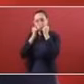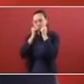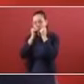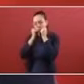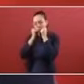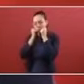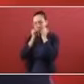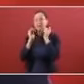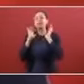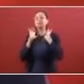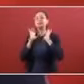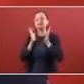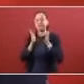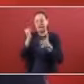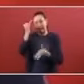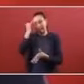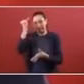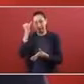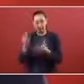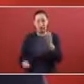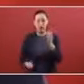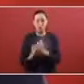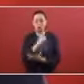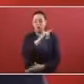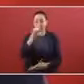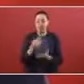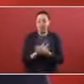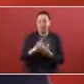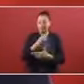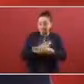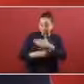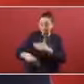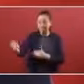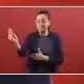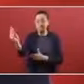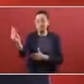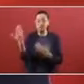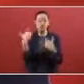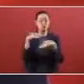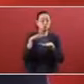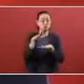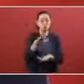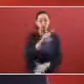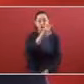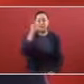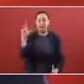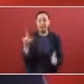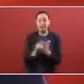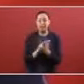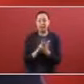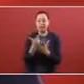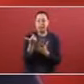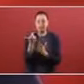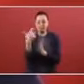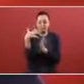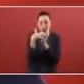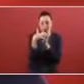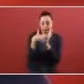la nueva ley que tiene que ver con la ley de austeridad